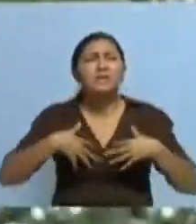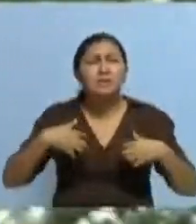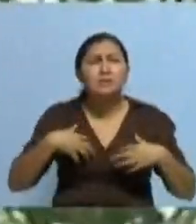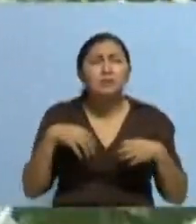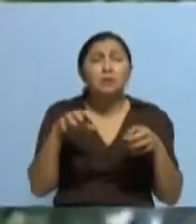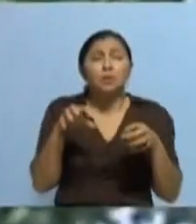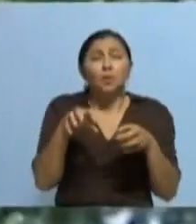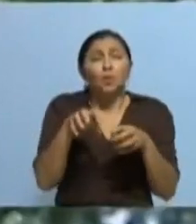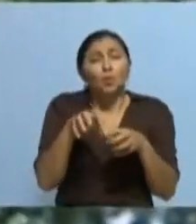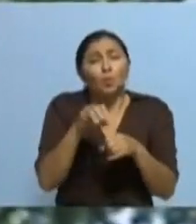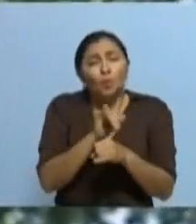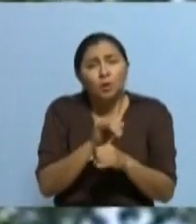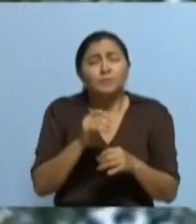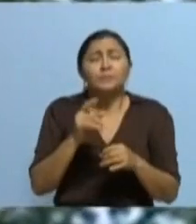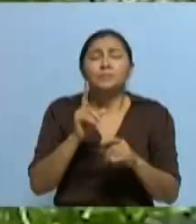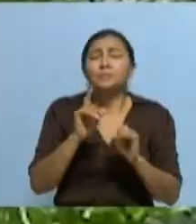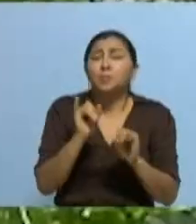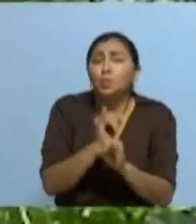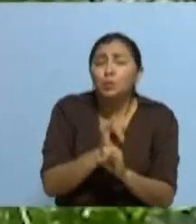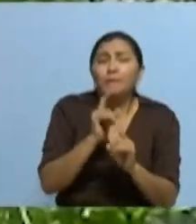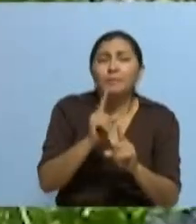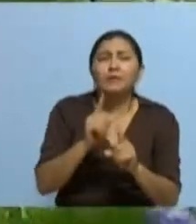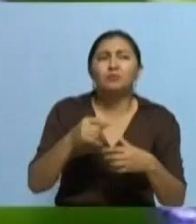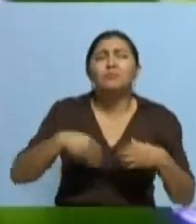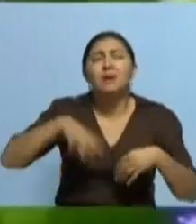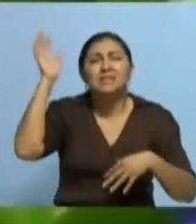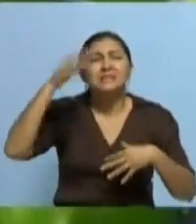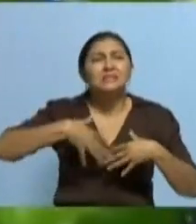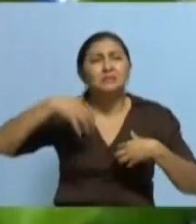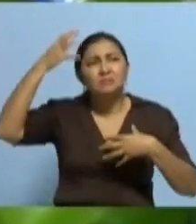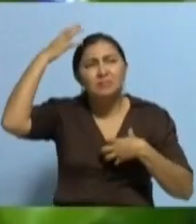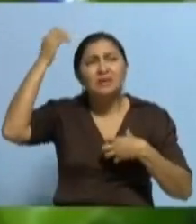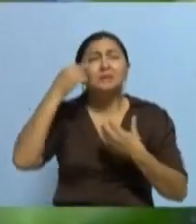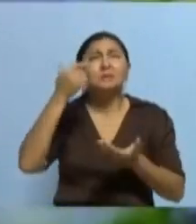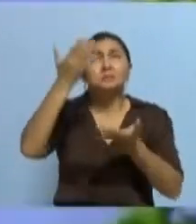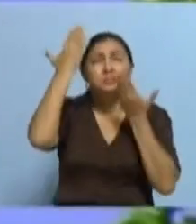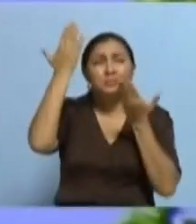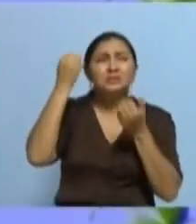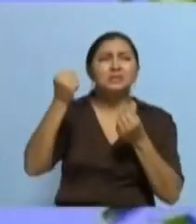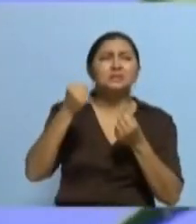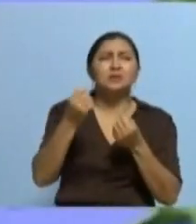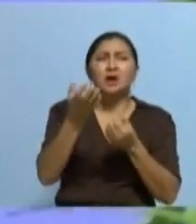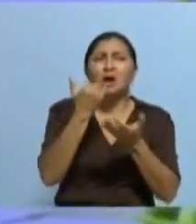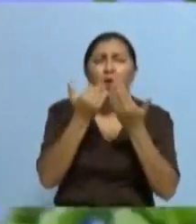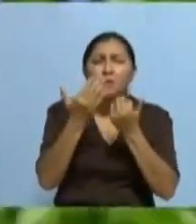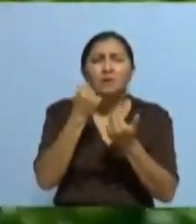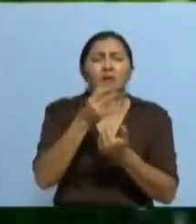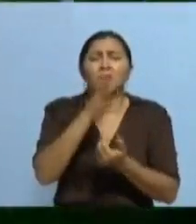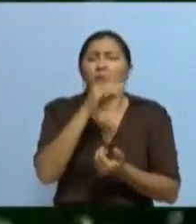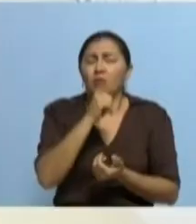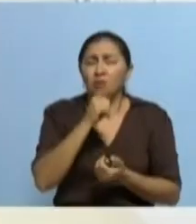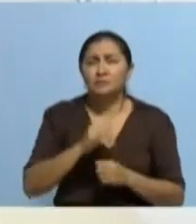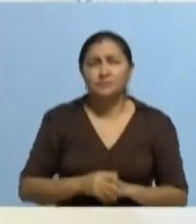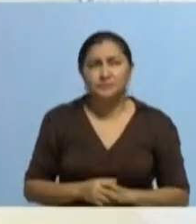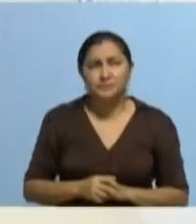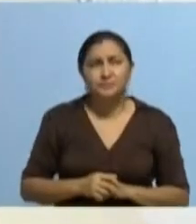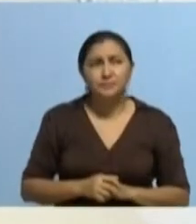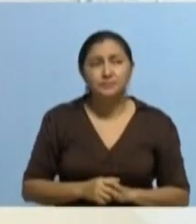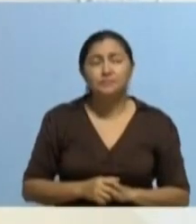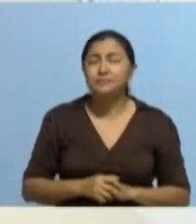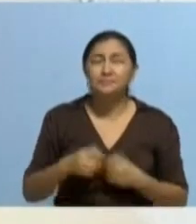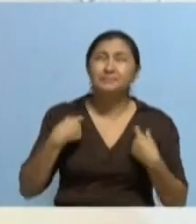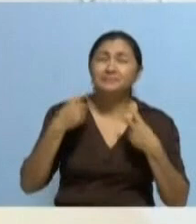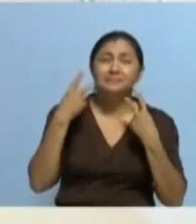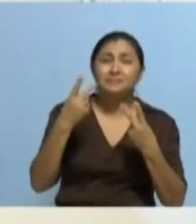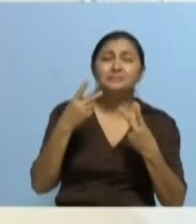muchas de ellas. Sin embargo, son los primates los que más están padeciendo para la consecución de sus alimentos. Toda vez que ellos